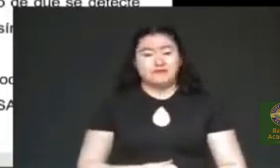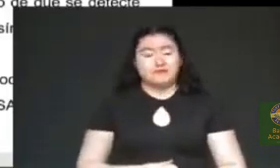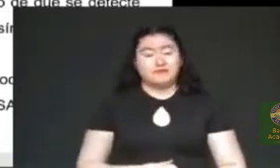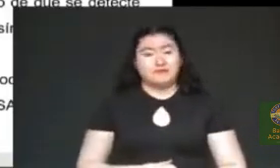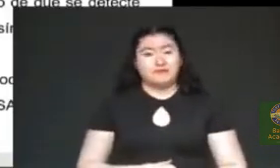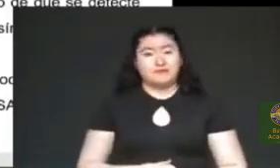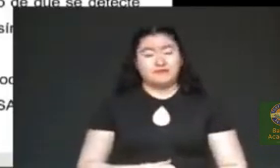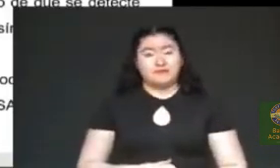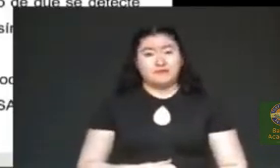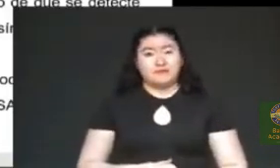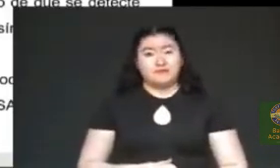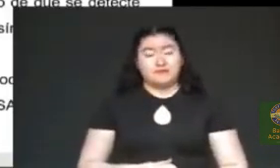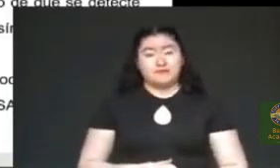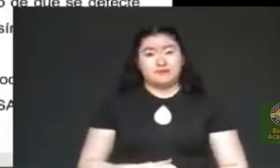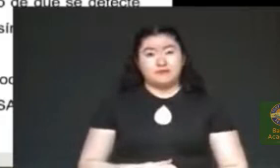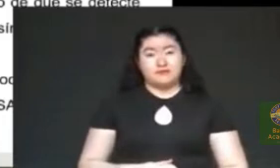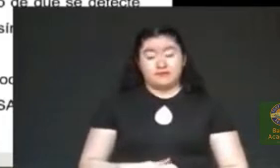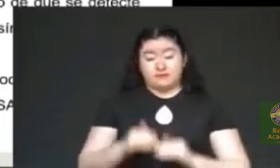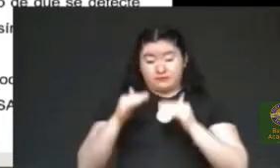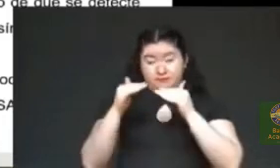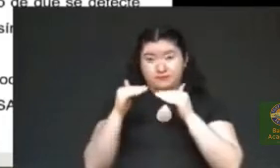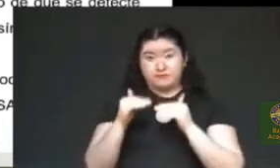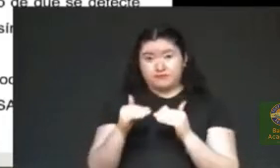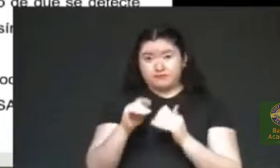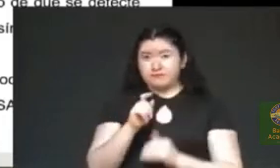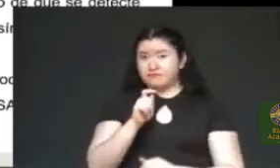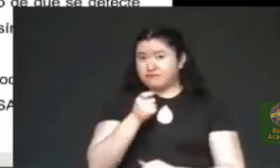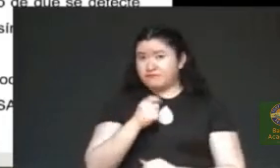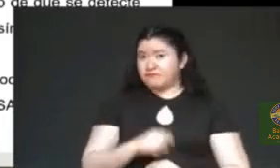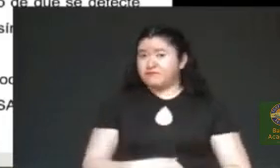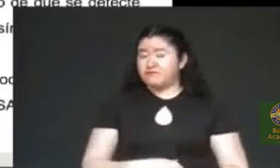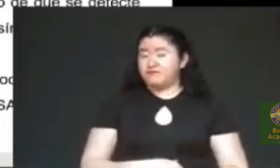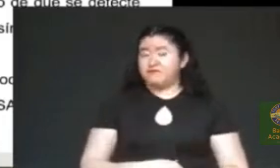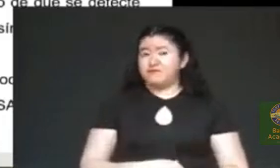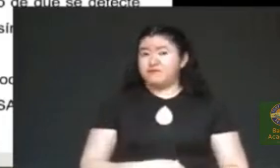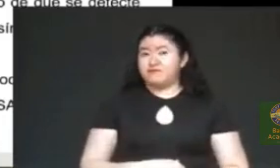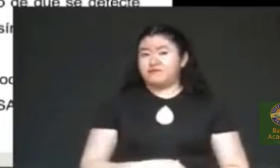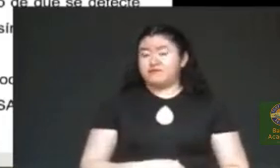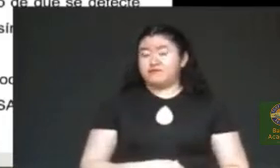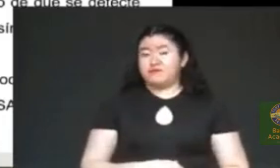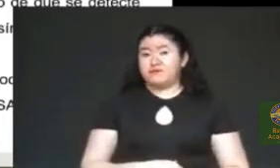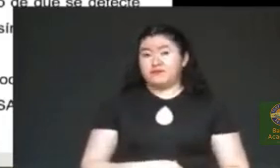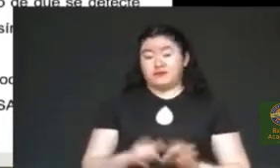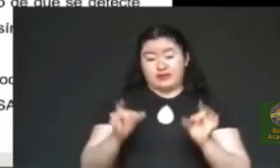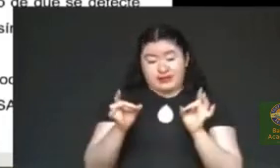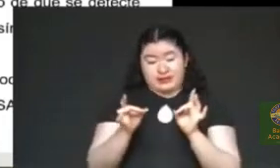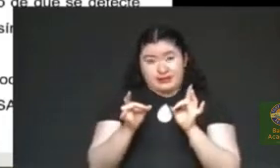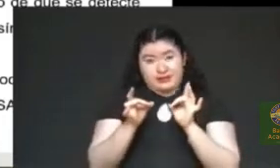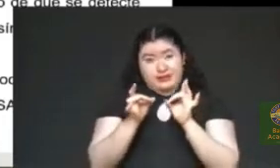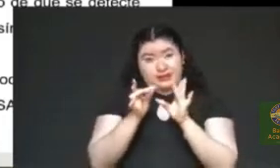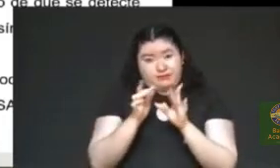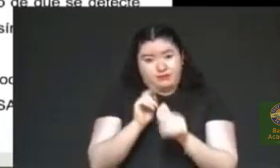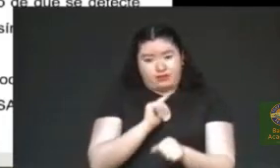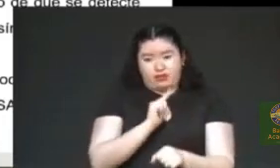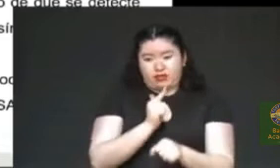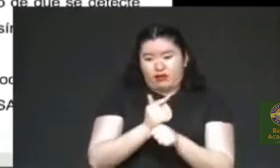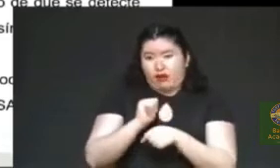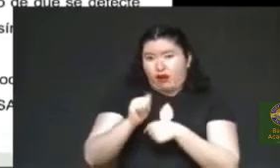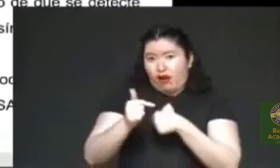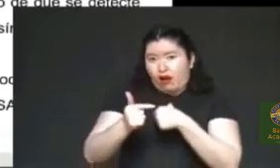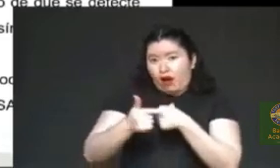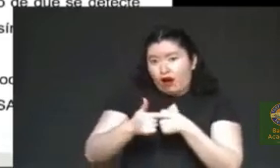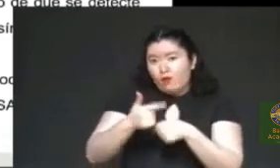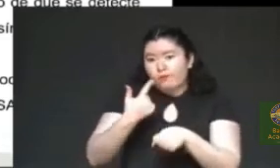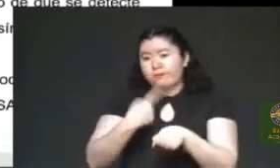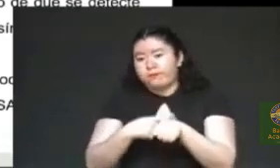Y el siguiente punto es muy importante, que es ante cualquier indicio avisar a las